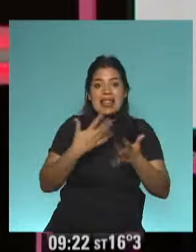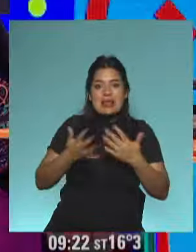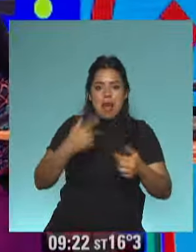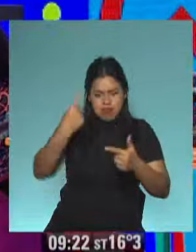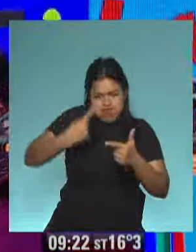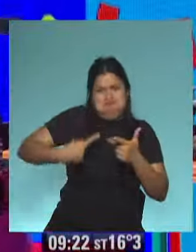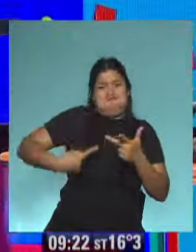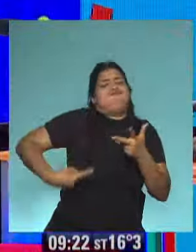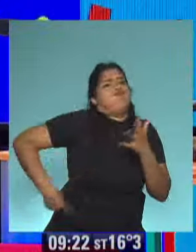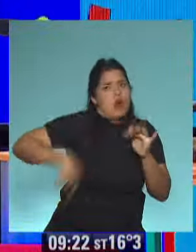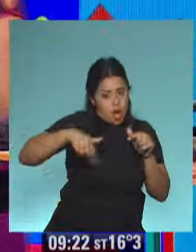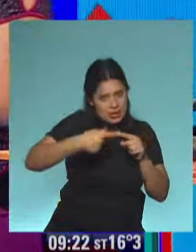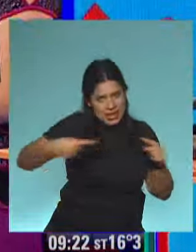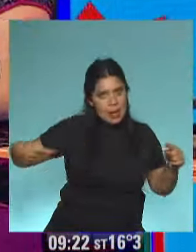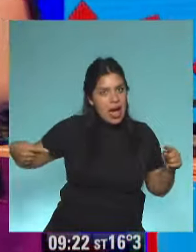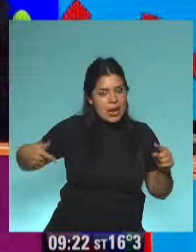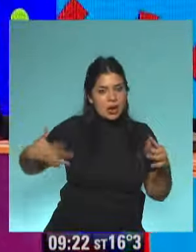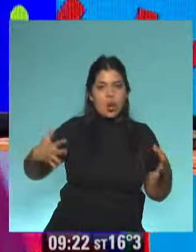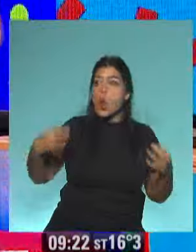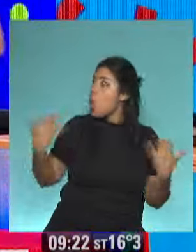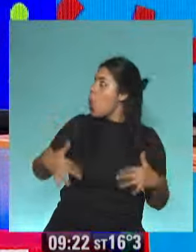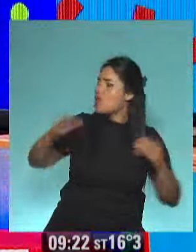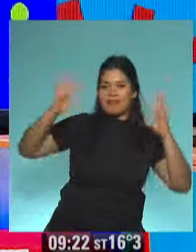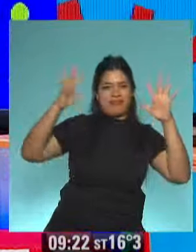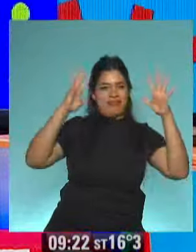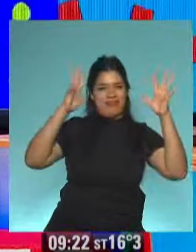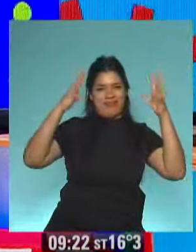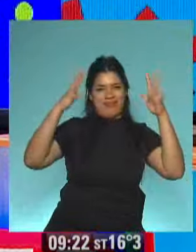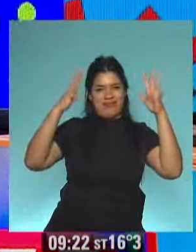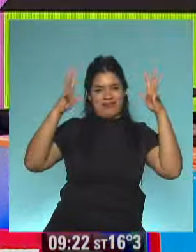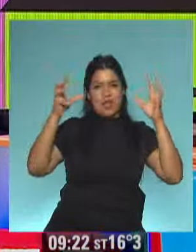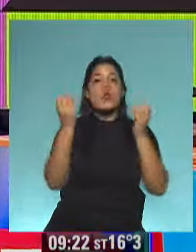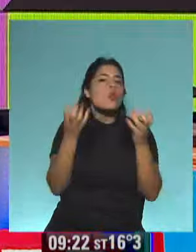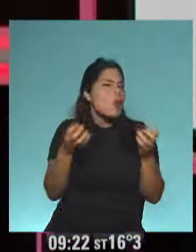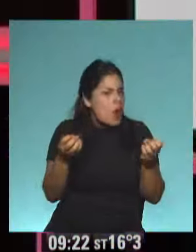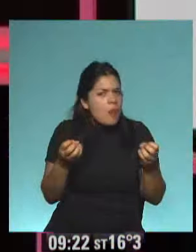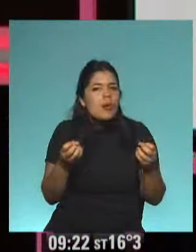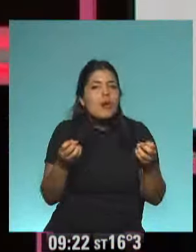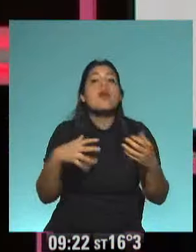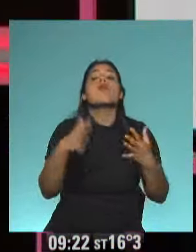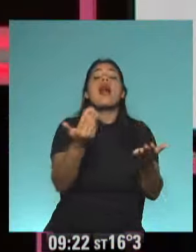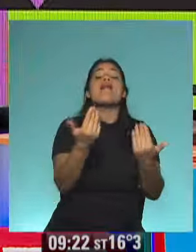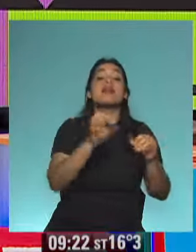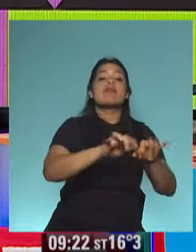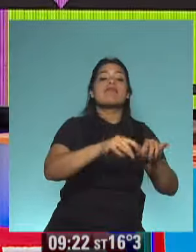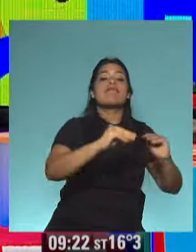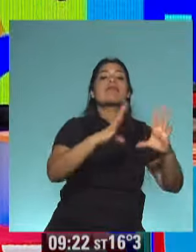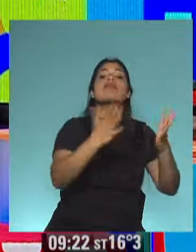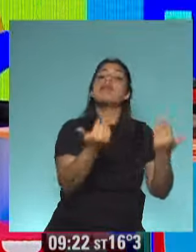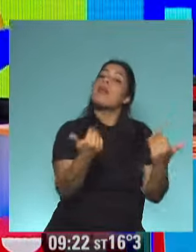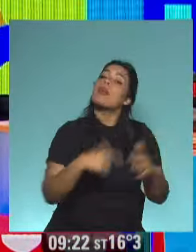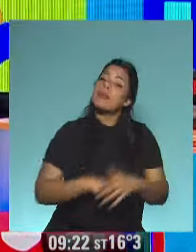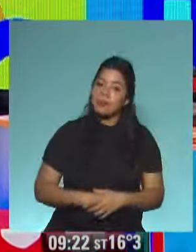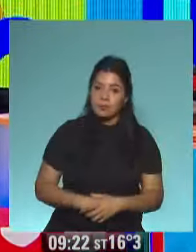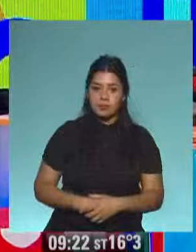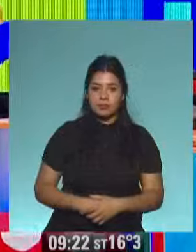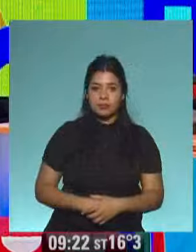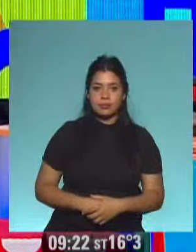masa. Pero salta de alegría. ¿Qué te buenísimo, entonces, Hermes, dale, prendela, a ver si nos ayuda ahora.